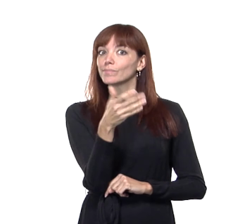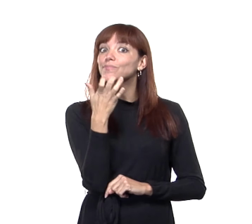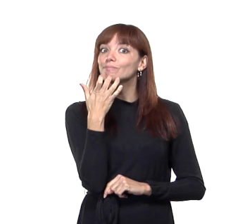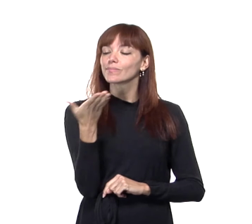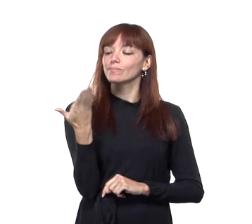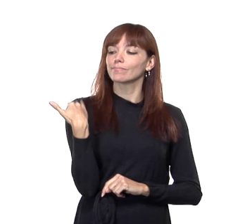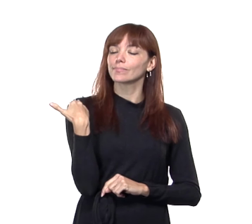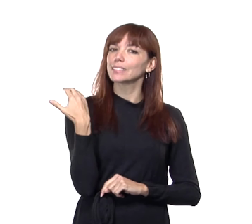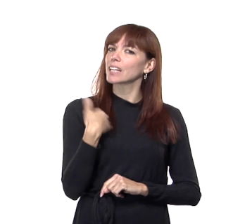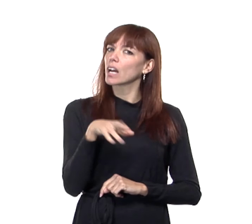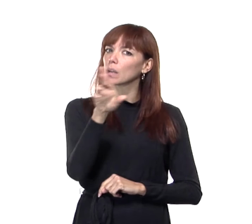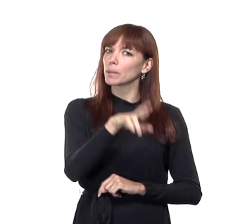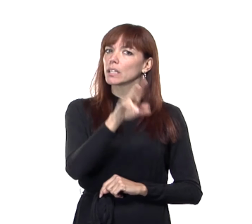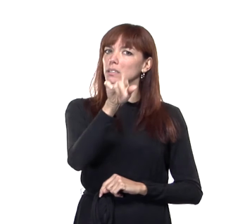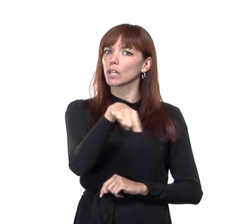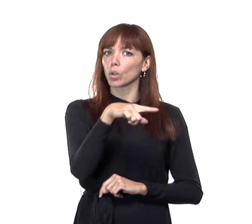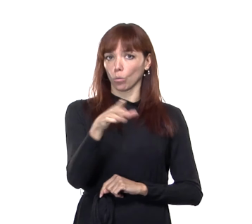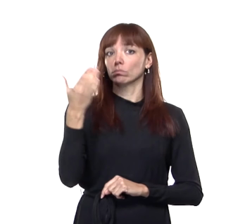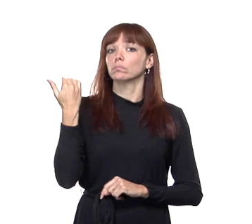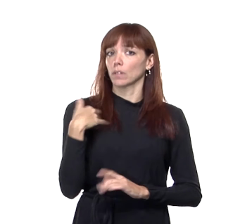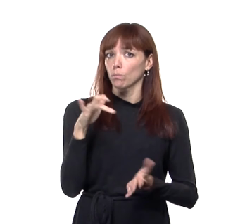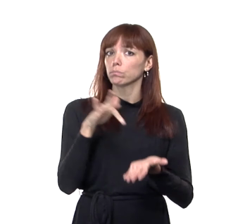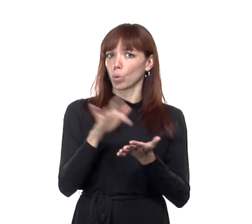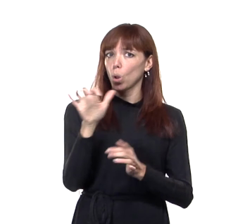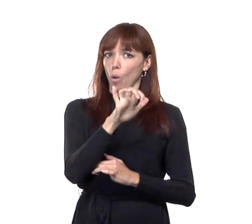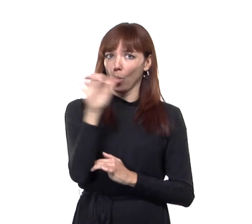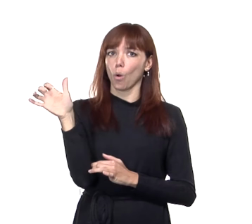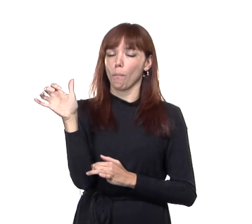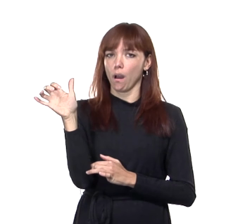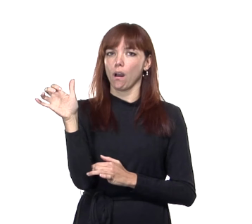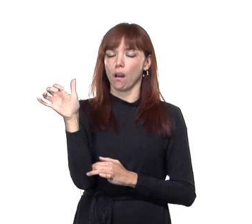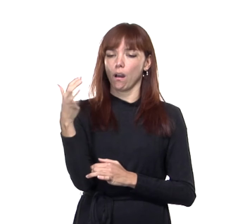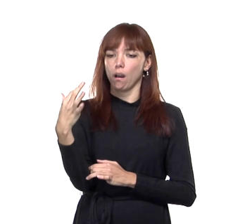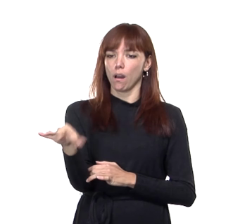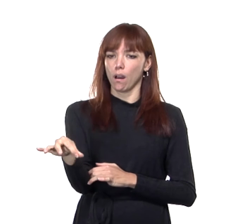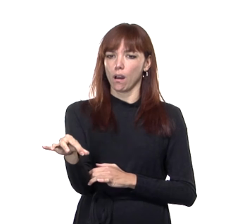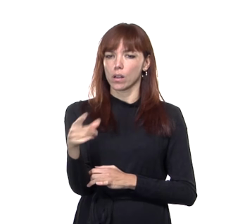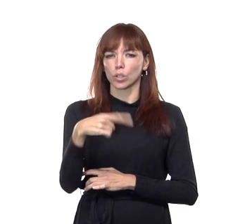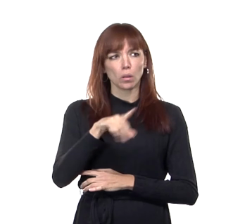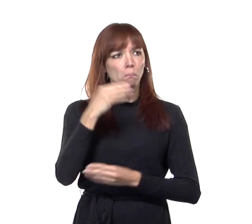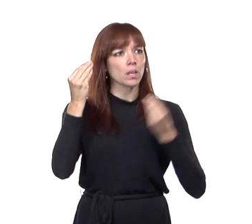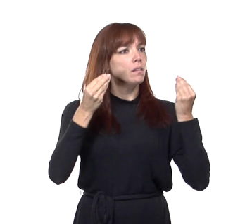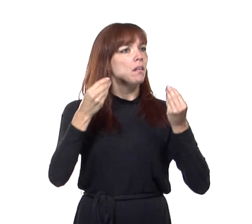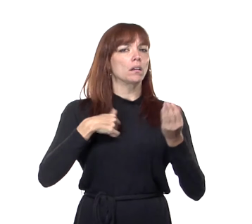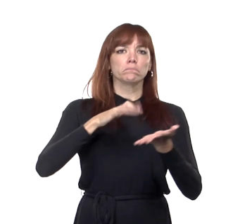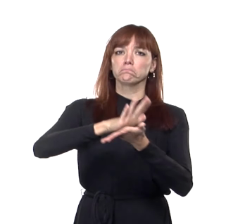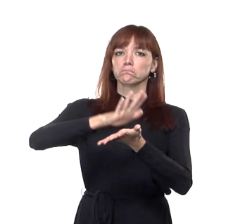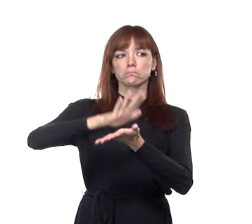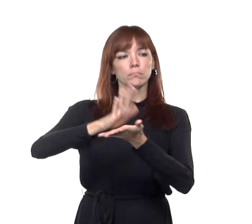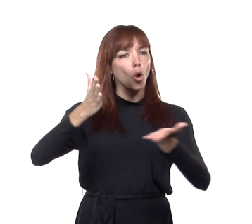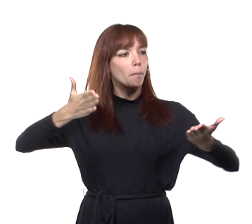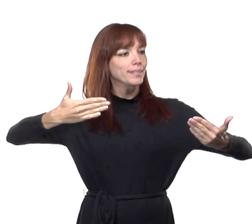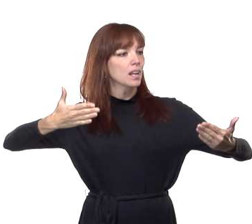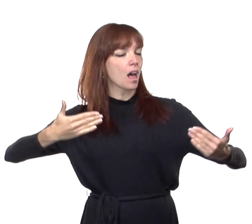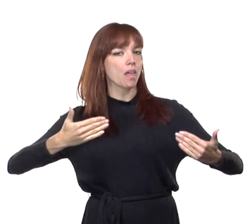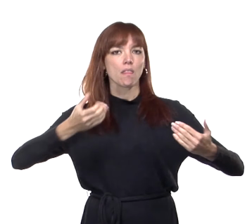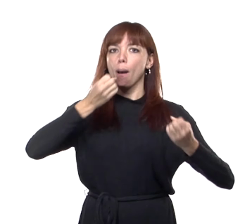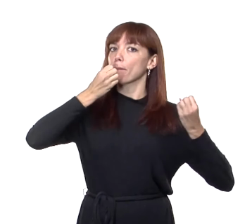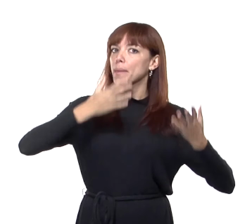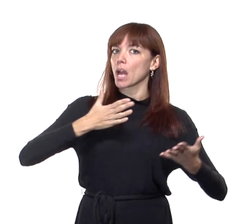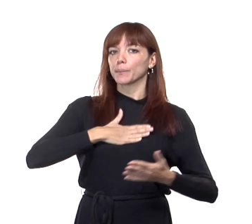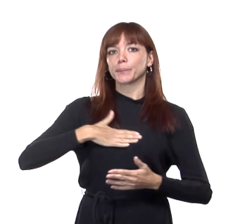en el pasado y ya ha pasado y ha pasado en europa entonces no hay que ser complacientes no hay que pensar que aquí no pasa nada y nosotros siempre vamos a estar bien